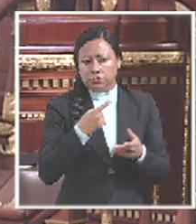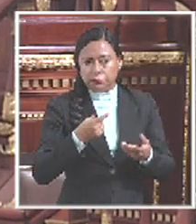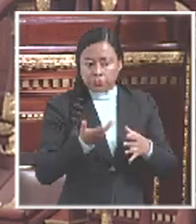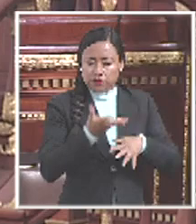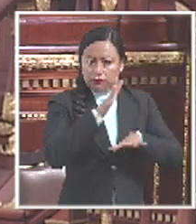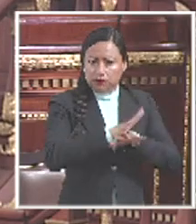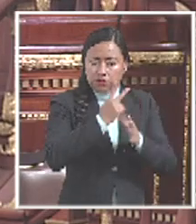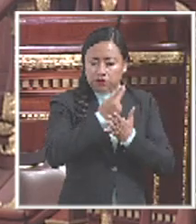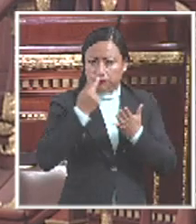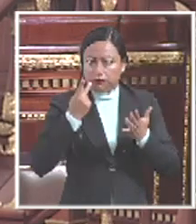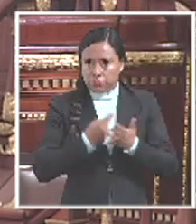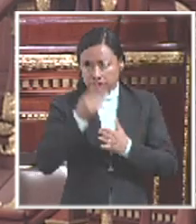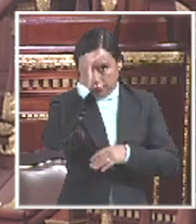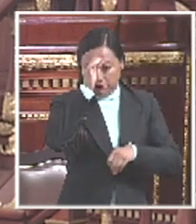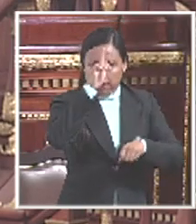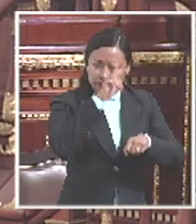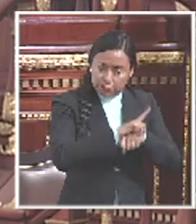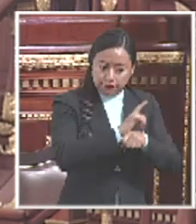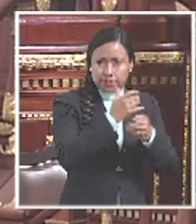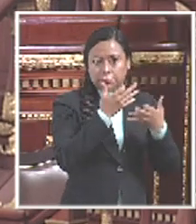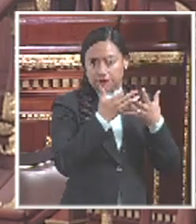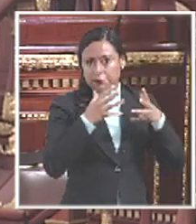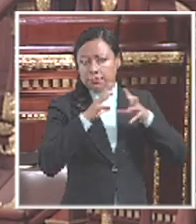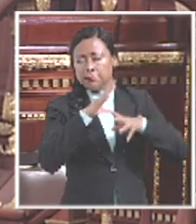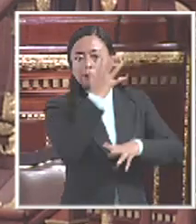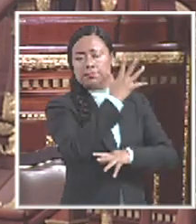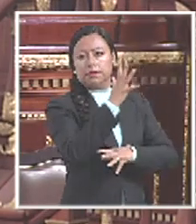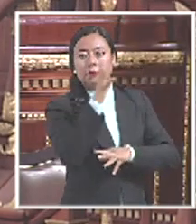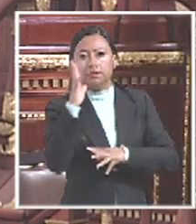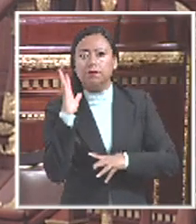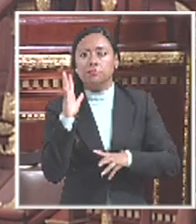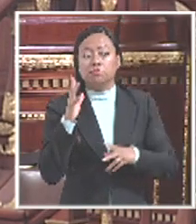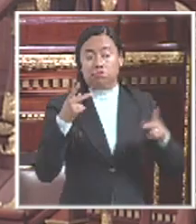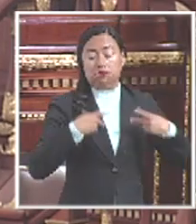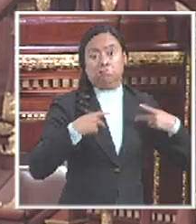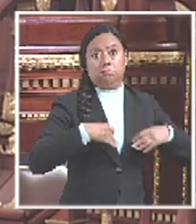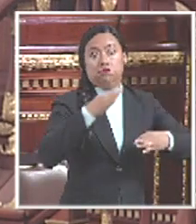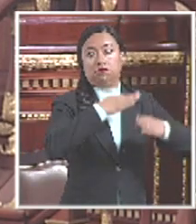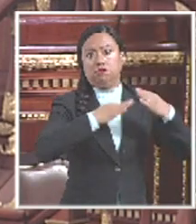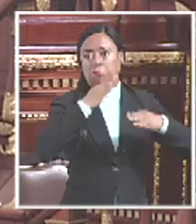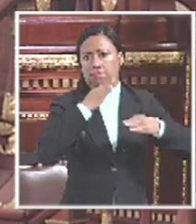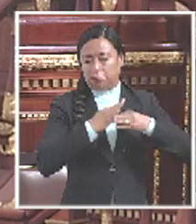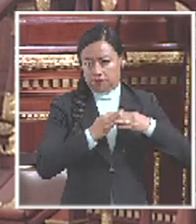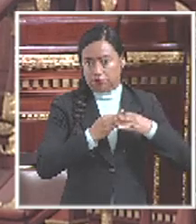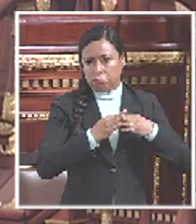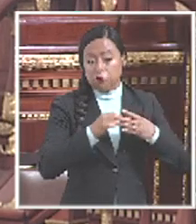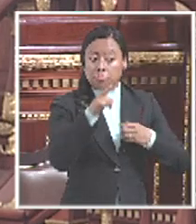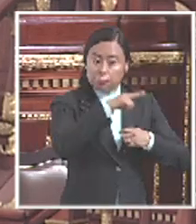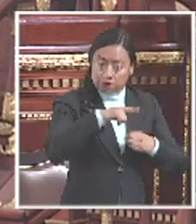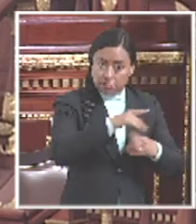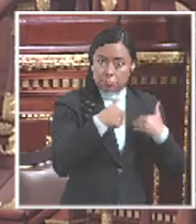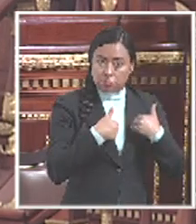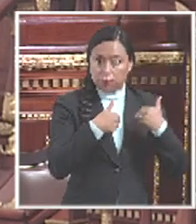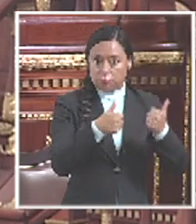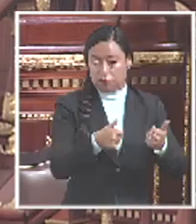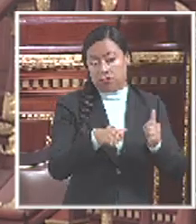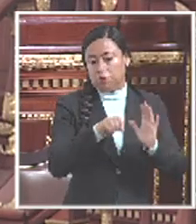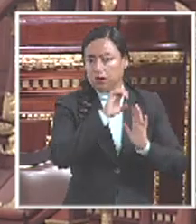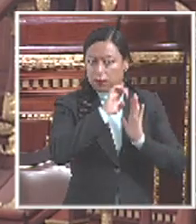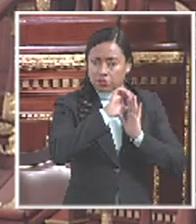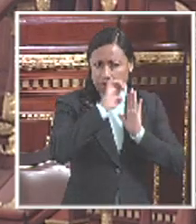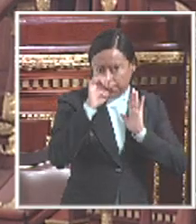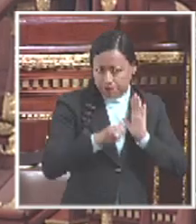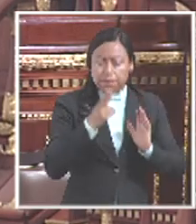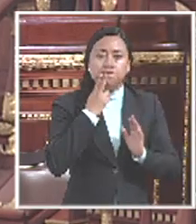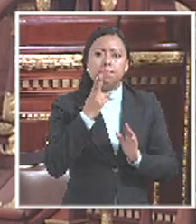ambiental y concientización dirigidos a la ciudadanía sobre el impacto negativo del abuso en el consumo de